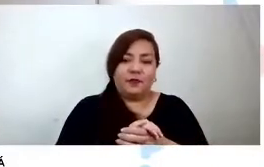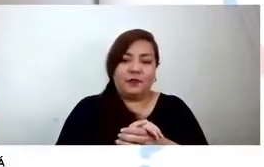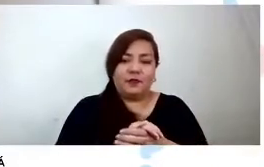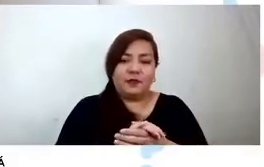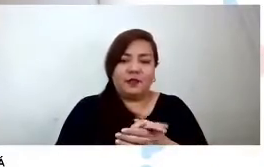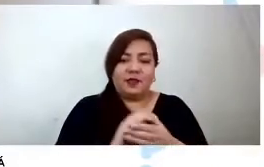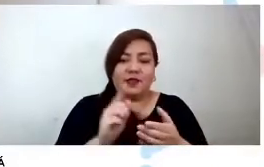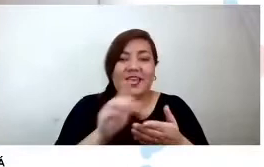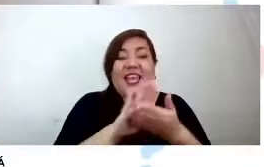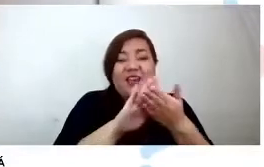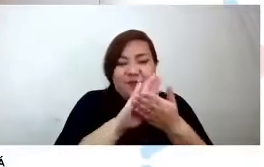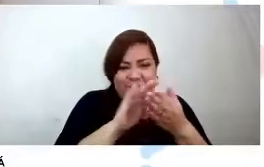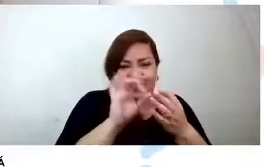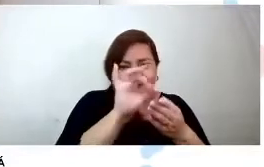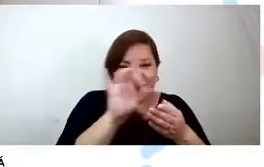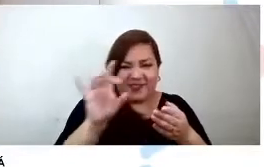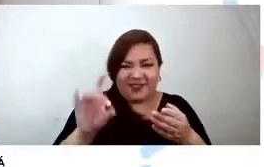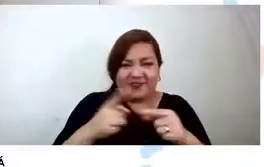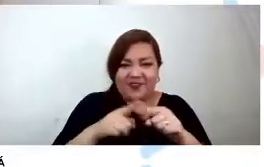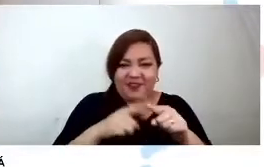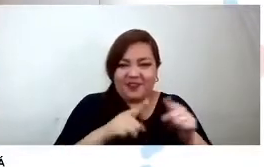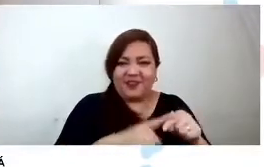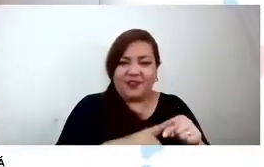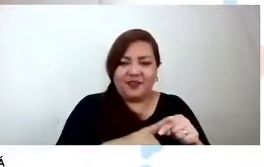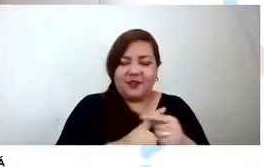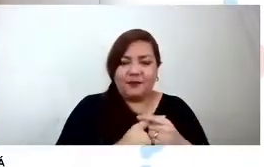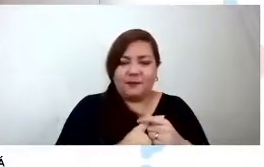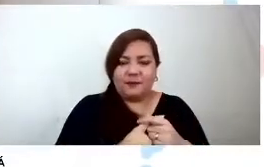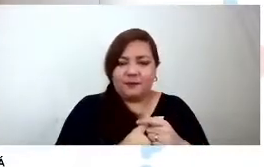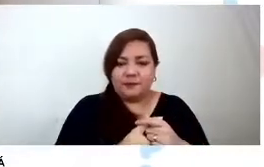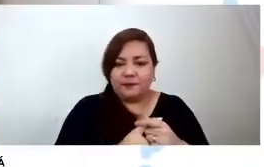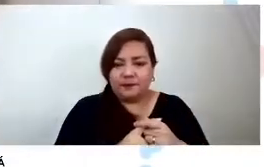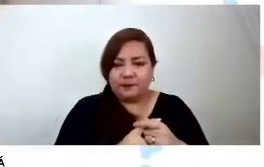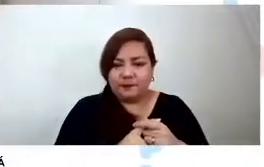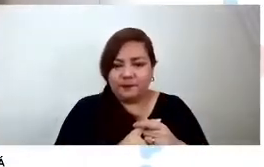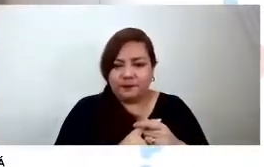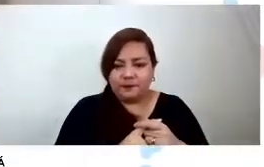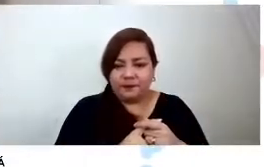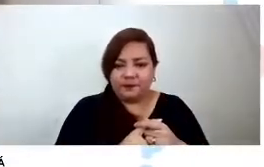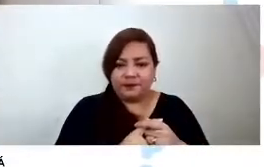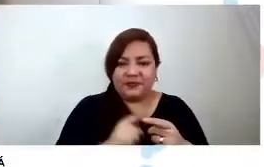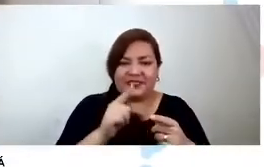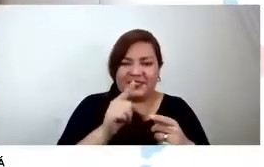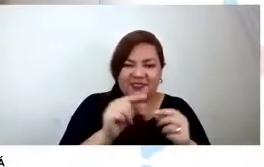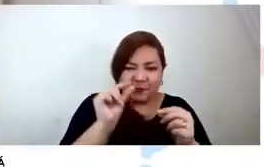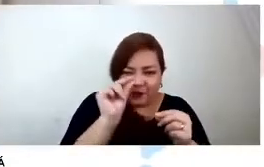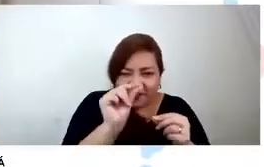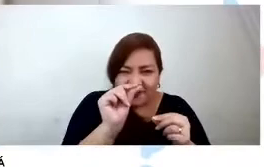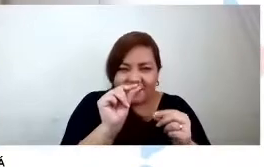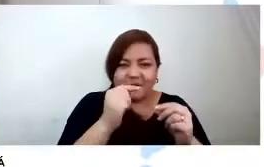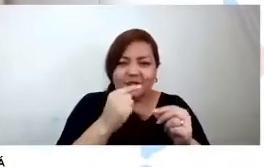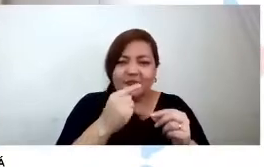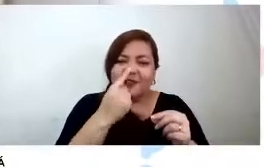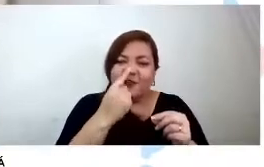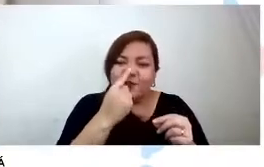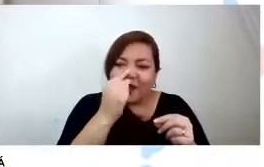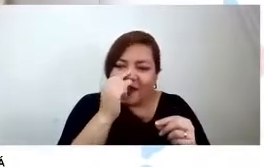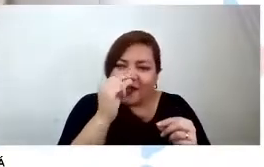individuos, pero también hay especies distintas. Este que es pequeñito y tiene así como una nariz,